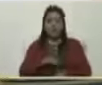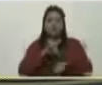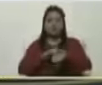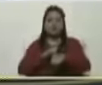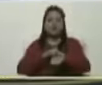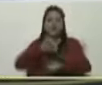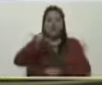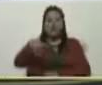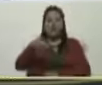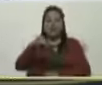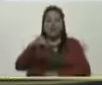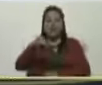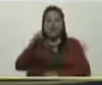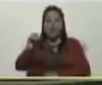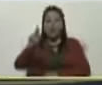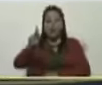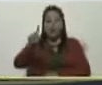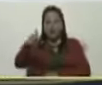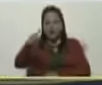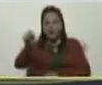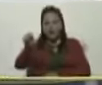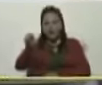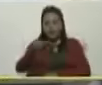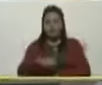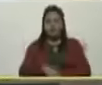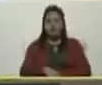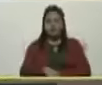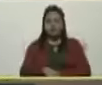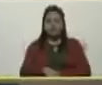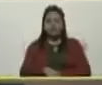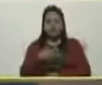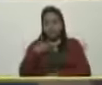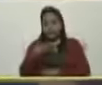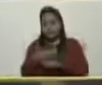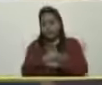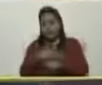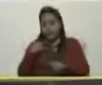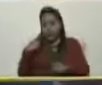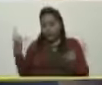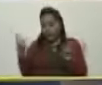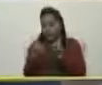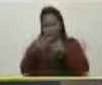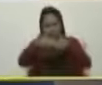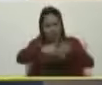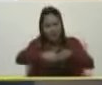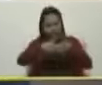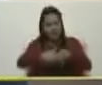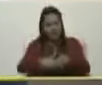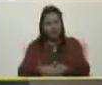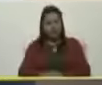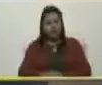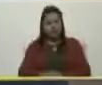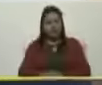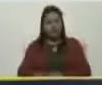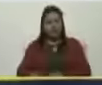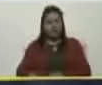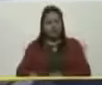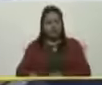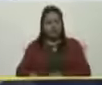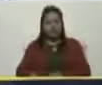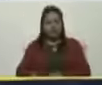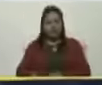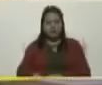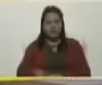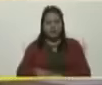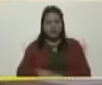Rodríguez, que por cierto ahorita, cuando le daba la mano al ciudadano presidente, casi que nos poníamos el hombro a ver.